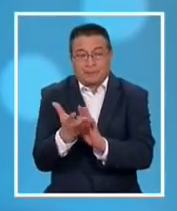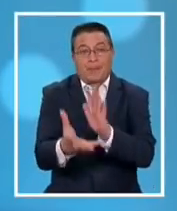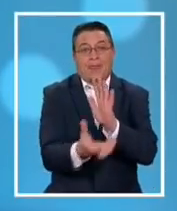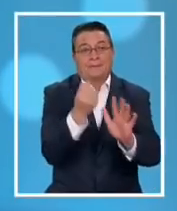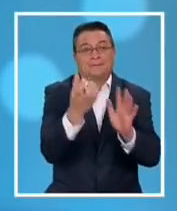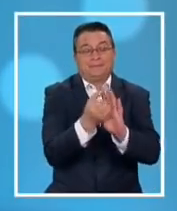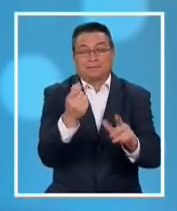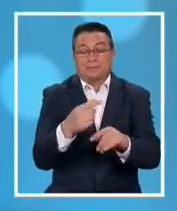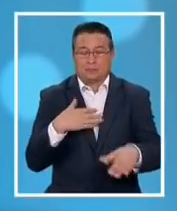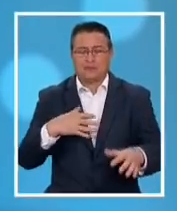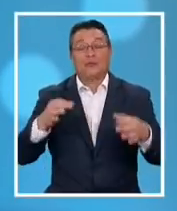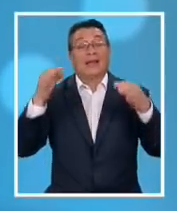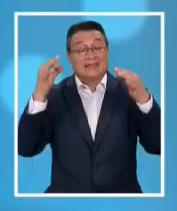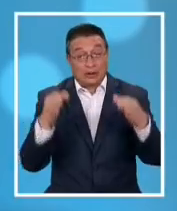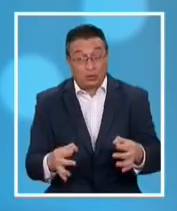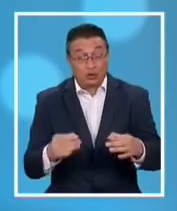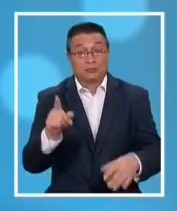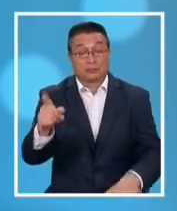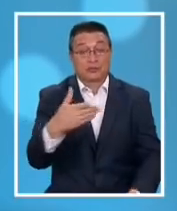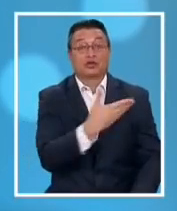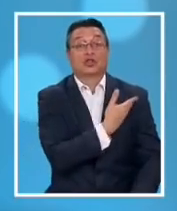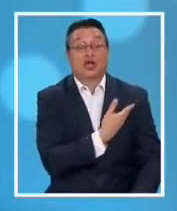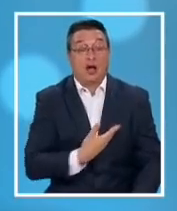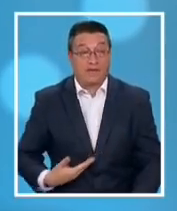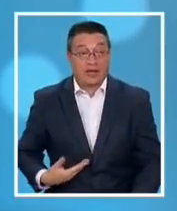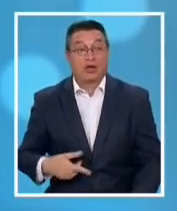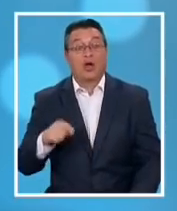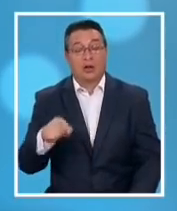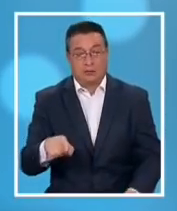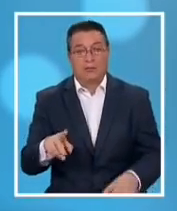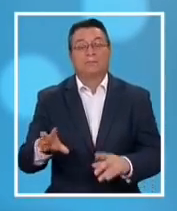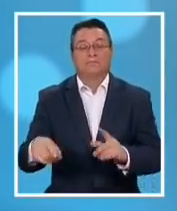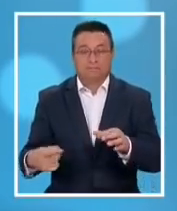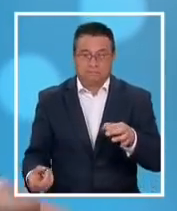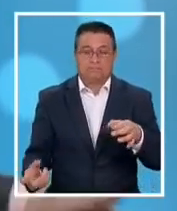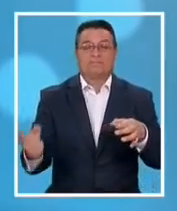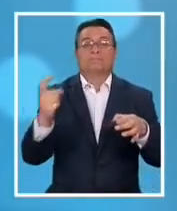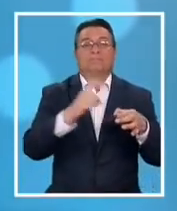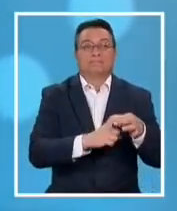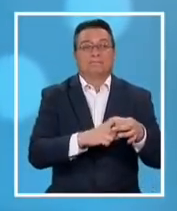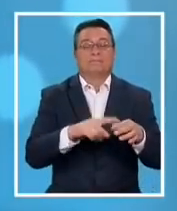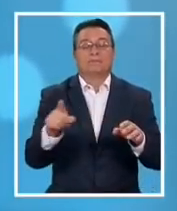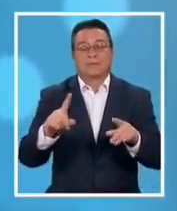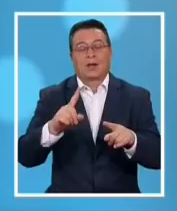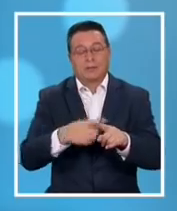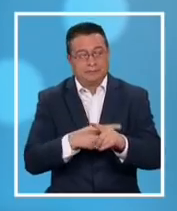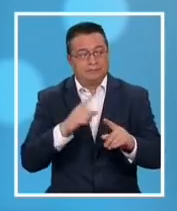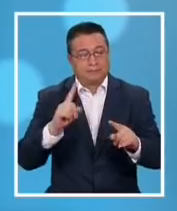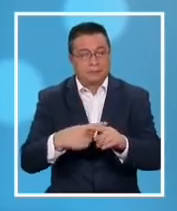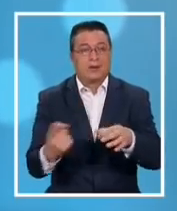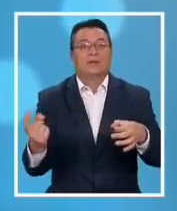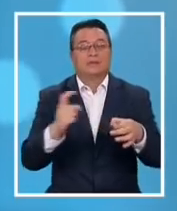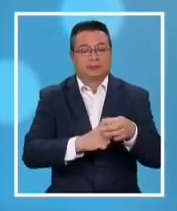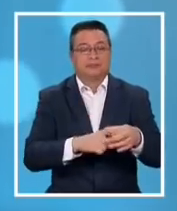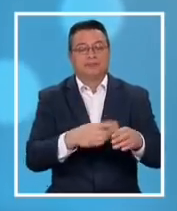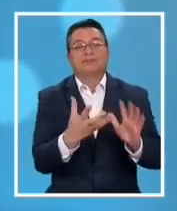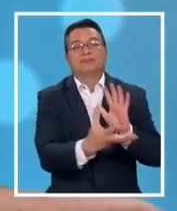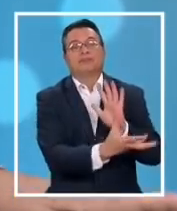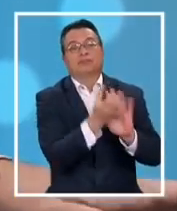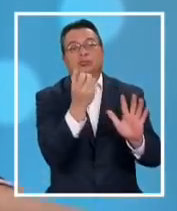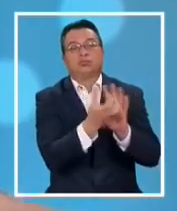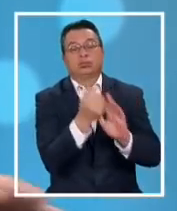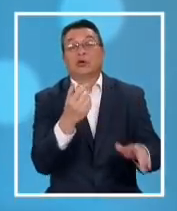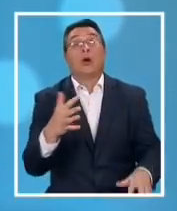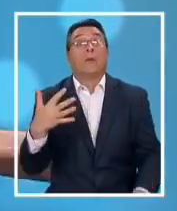doy por hecho que el gobierno va a terminar sumándose de manera indirecta o directa al retiro, porque si